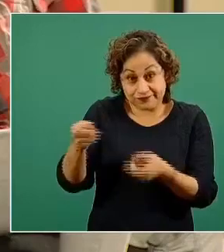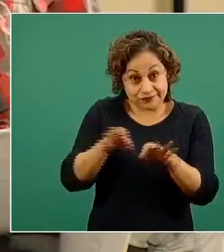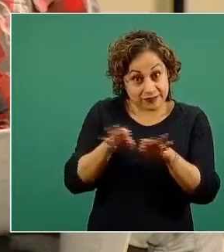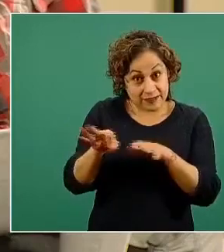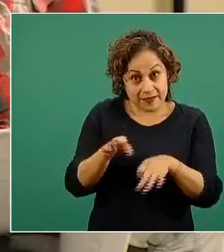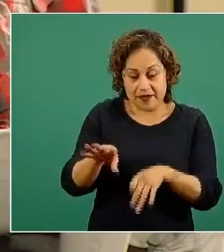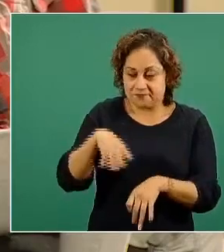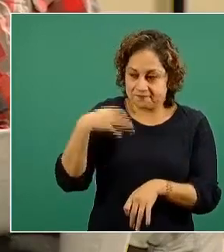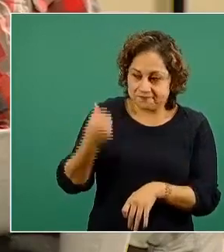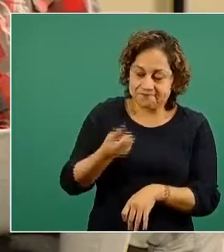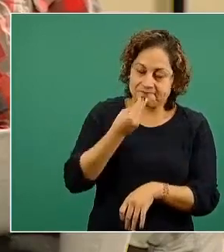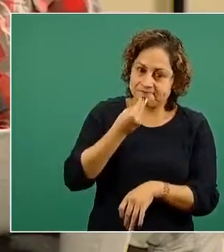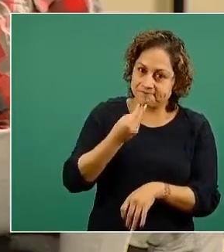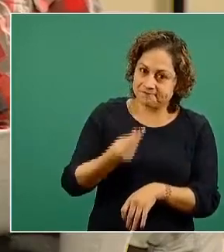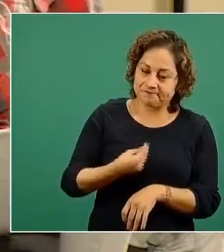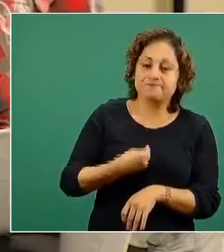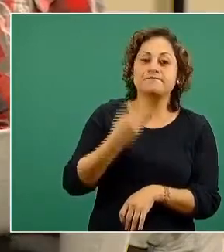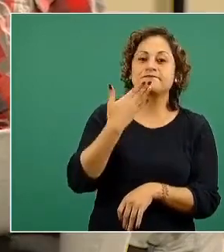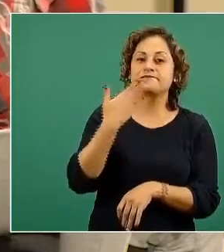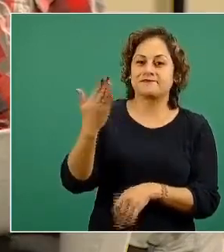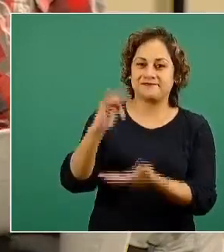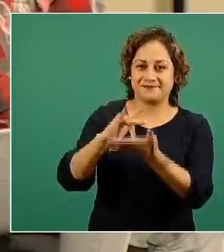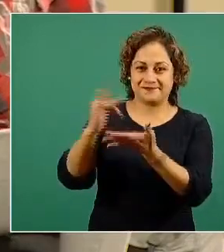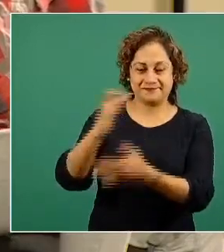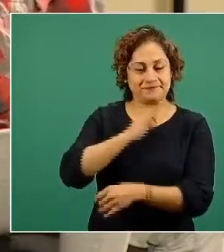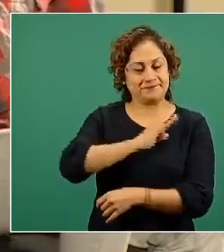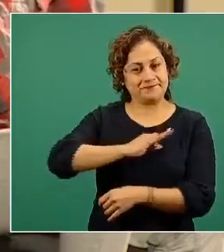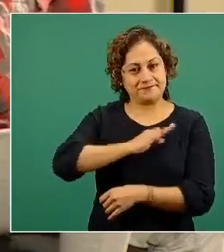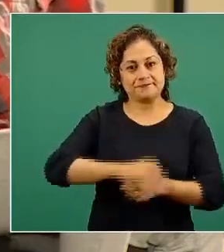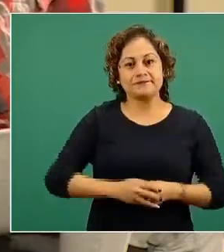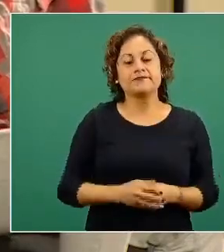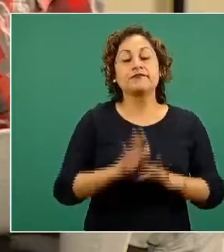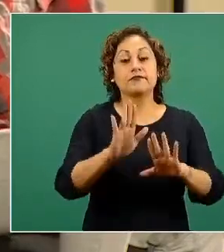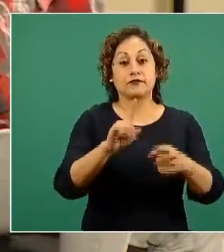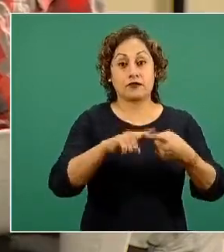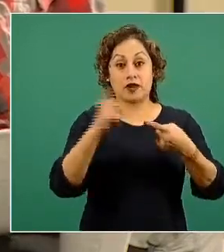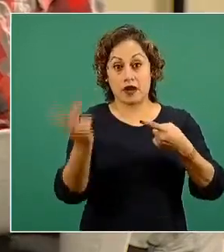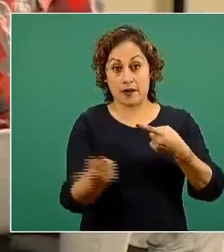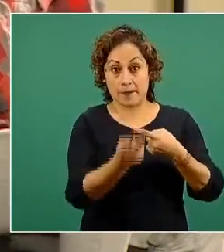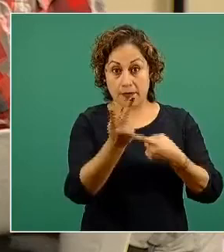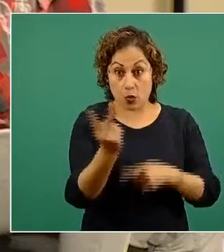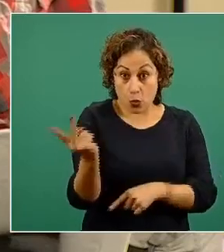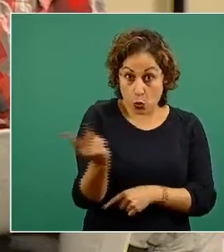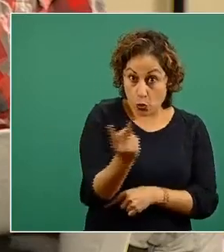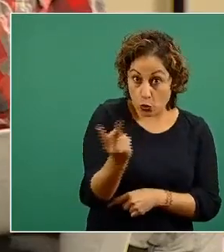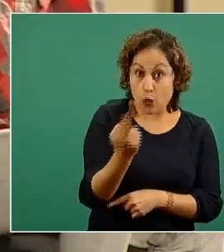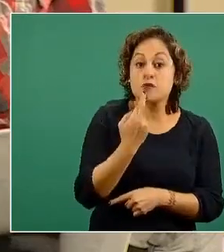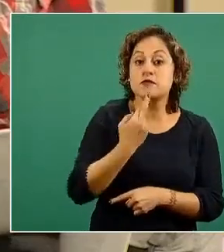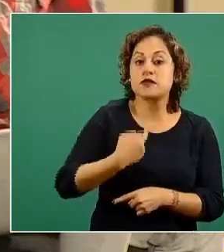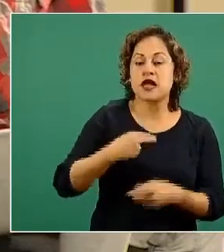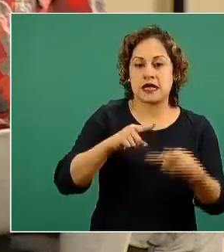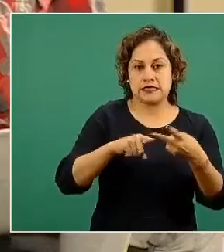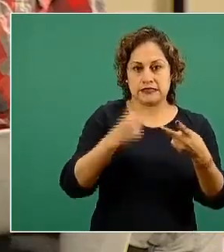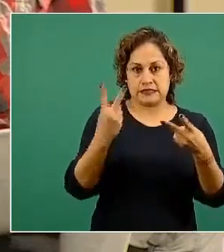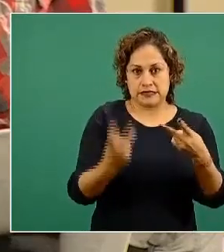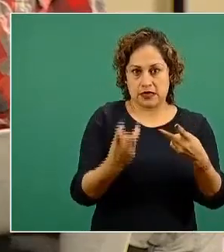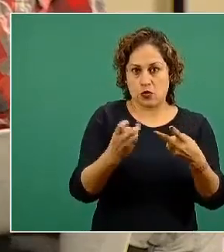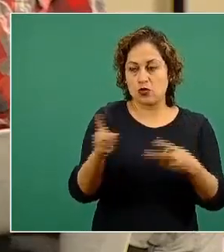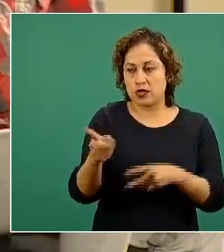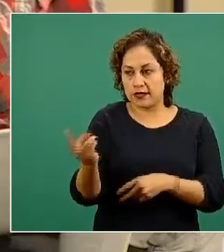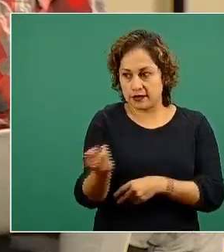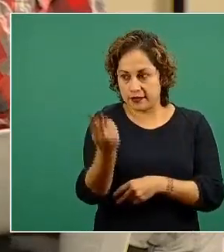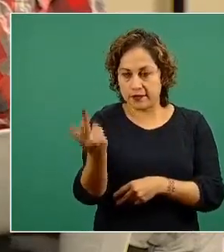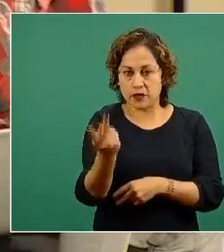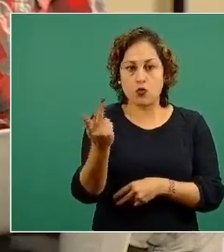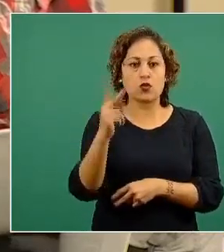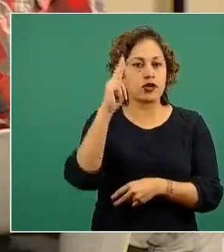maestro. La pregunta es la siguiente. Primero, la primera es para ambos y la segunda es para el maestro Zoé. La primera es, ¿por